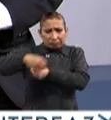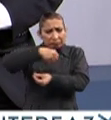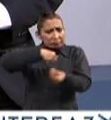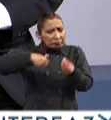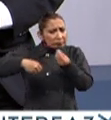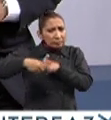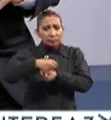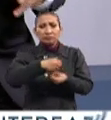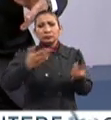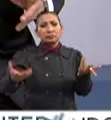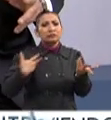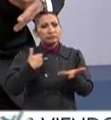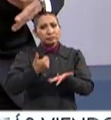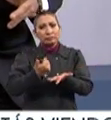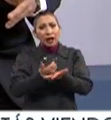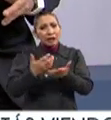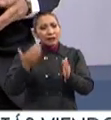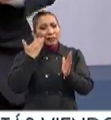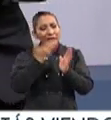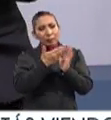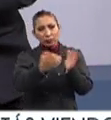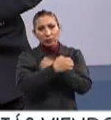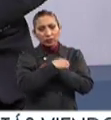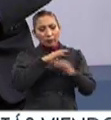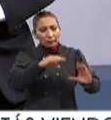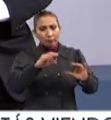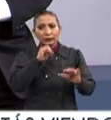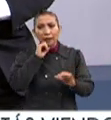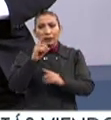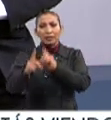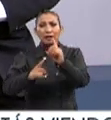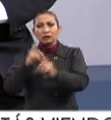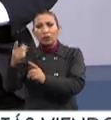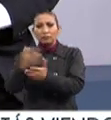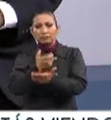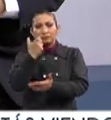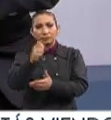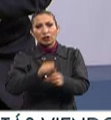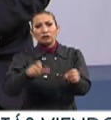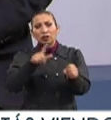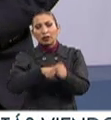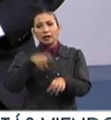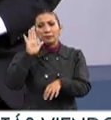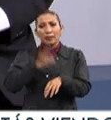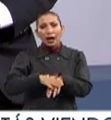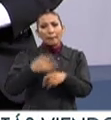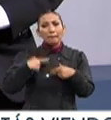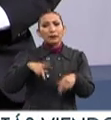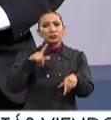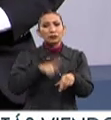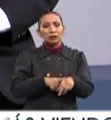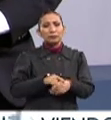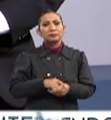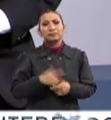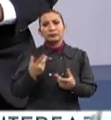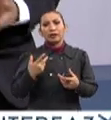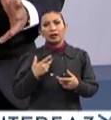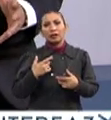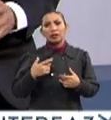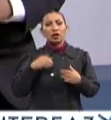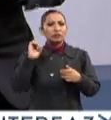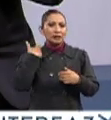solo construye la etapa educativa, sino también el desarrollo económico, social y sobre todo personal, pues, de